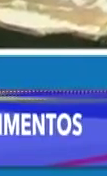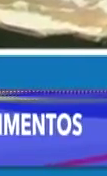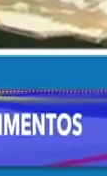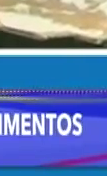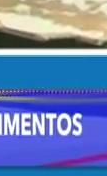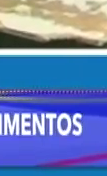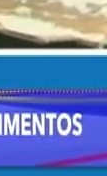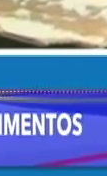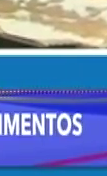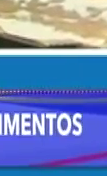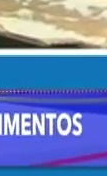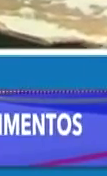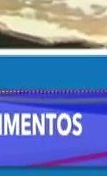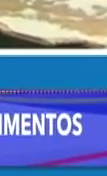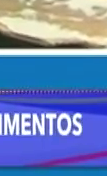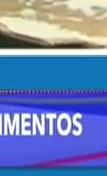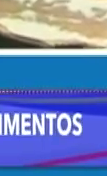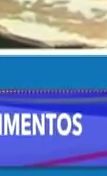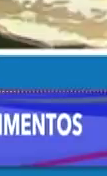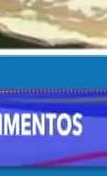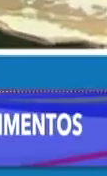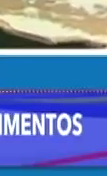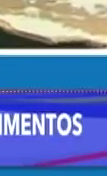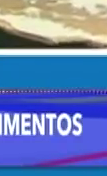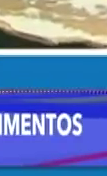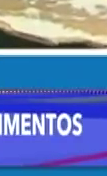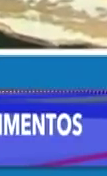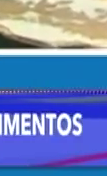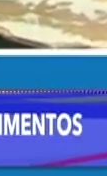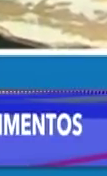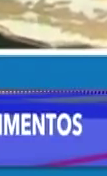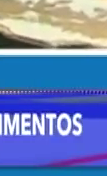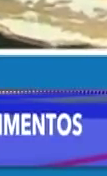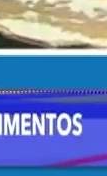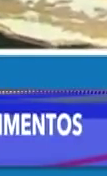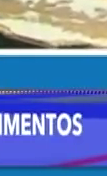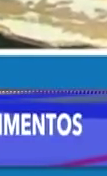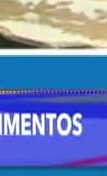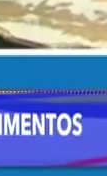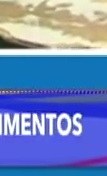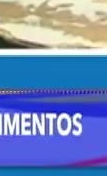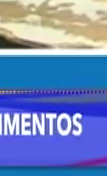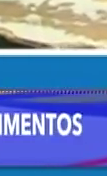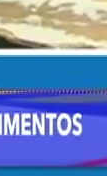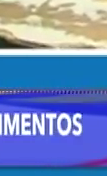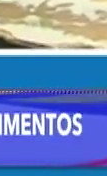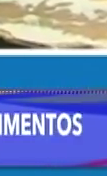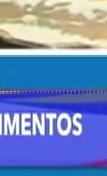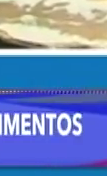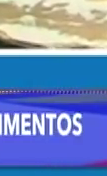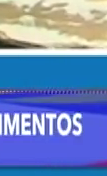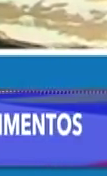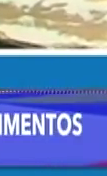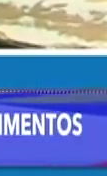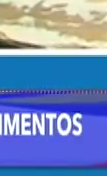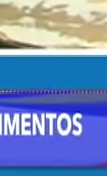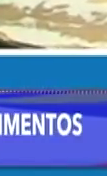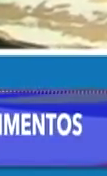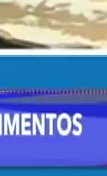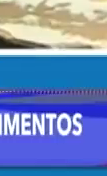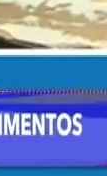ganar-ganar gana el país gana el empresario gana el estado gana la clase obrera ganar-ganar